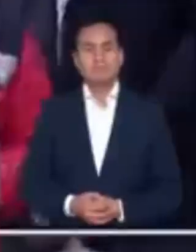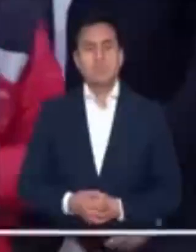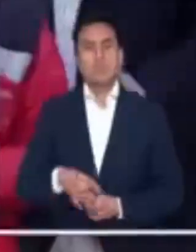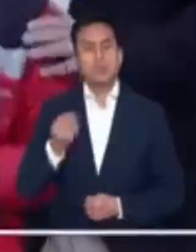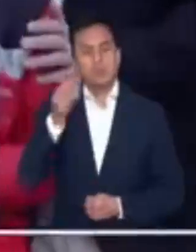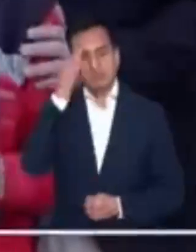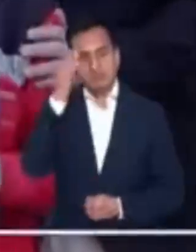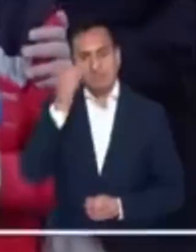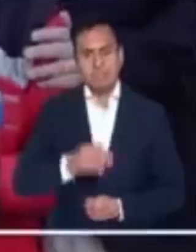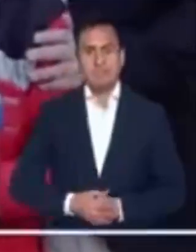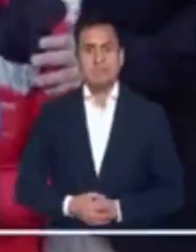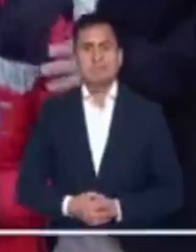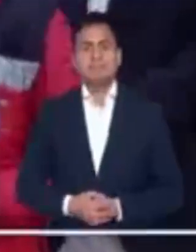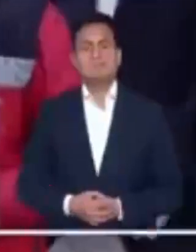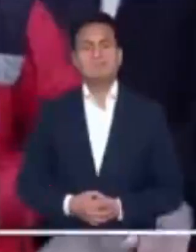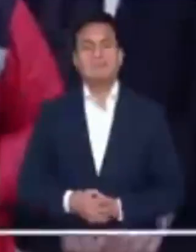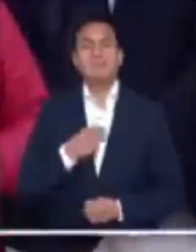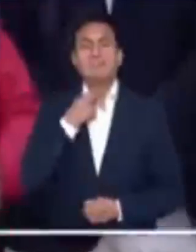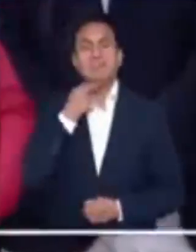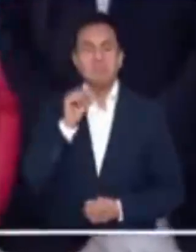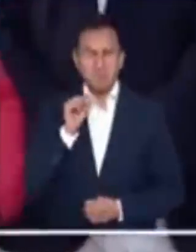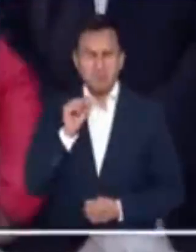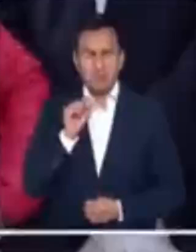Bueno, muy buenos días. Estoy con poca voz.